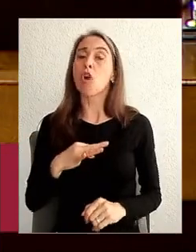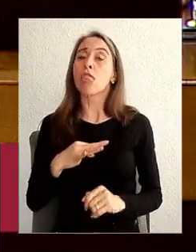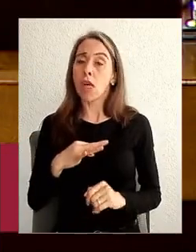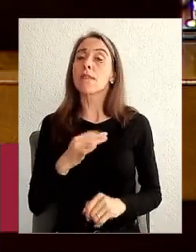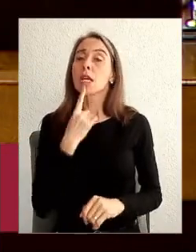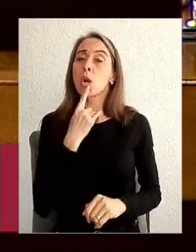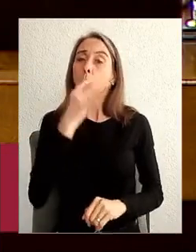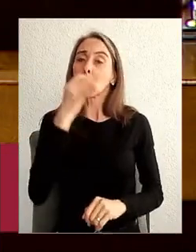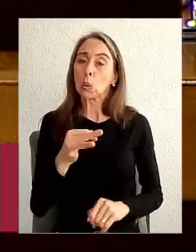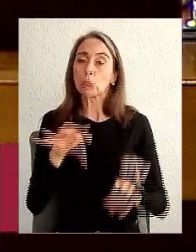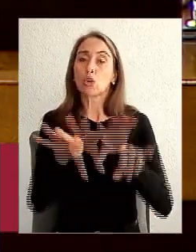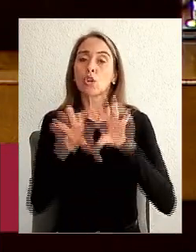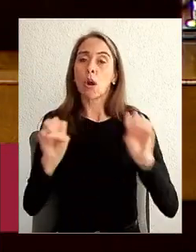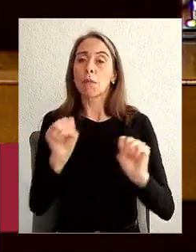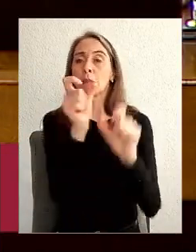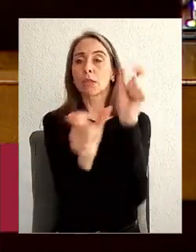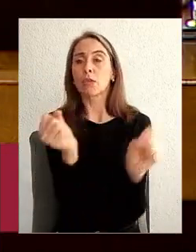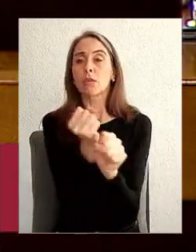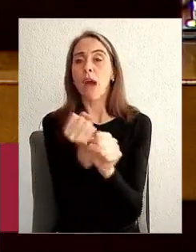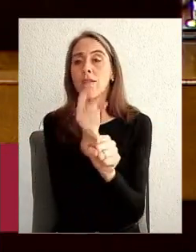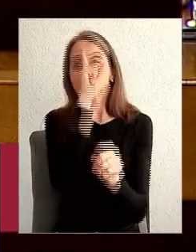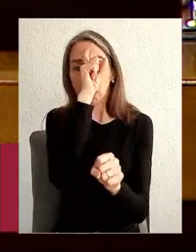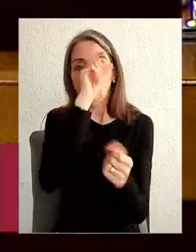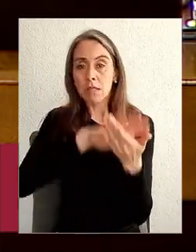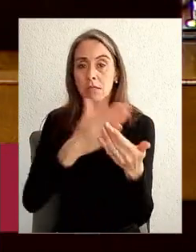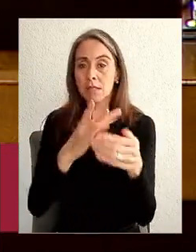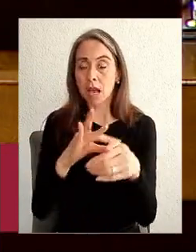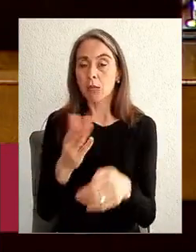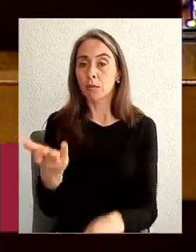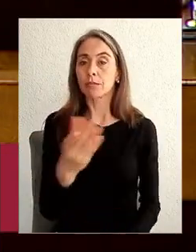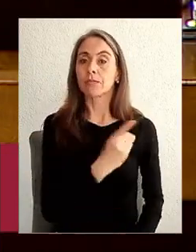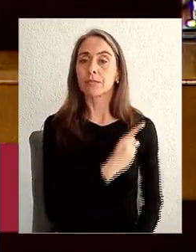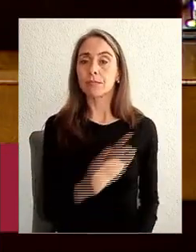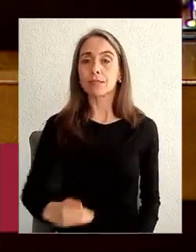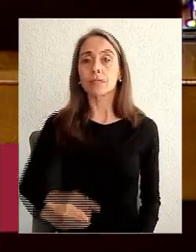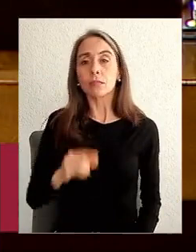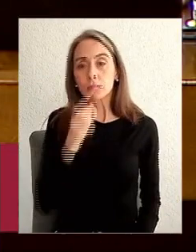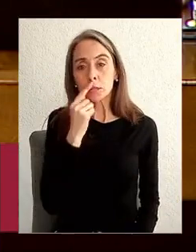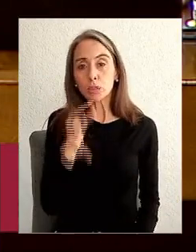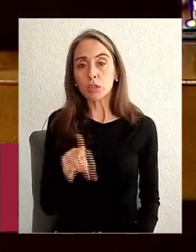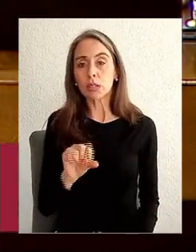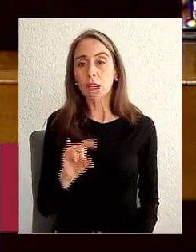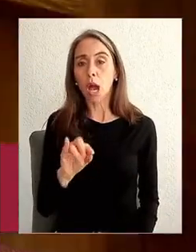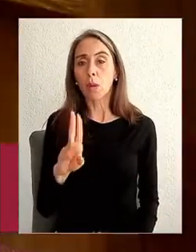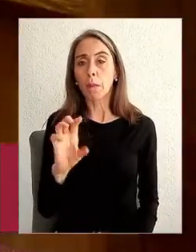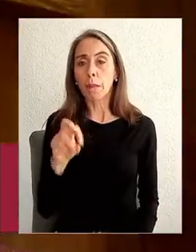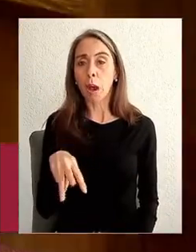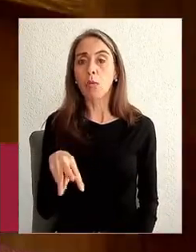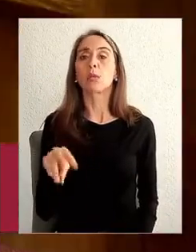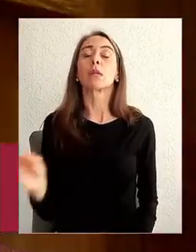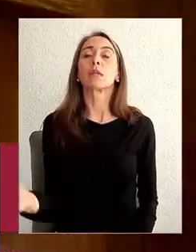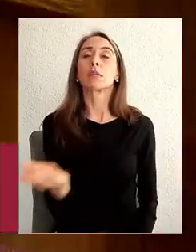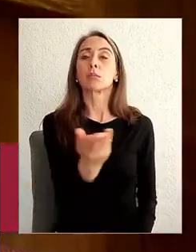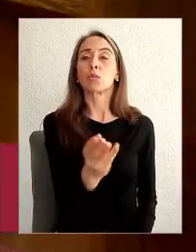gracias, diputado Celi. Le ofrezco la palabra al diputado don Frank Sauerbaum, luego al diputado don Gabriel Asensio.